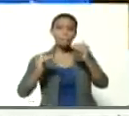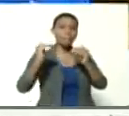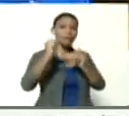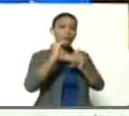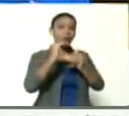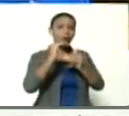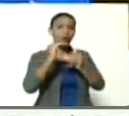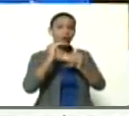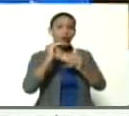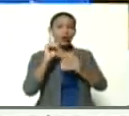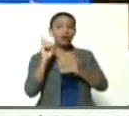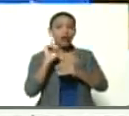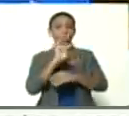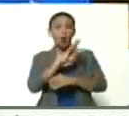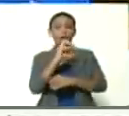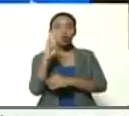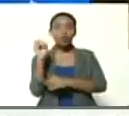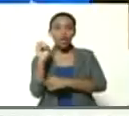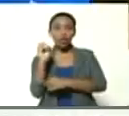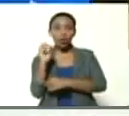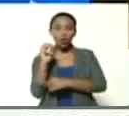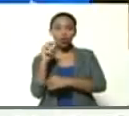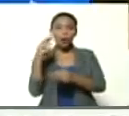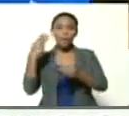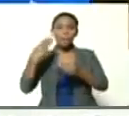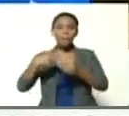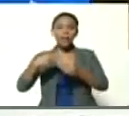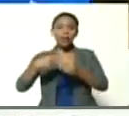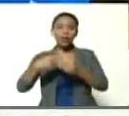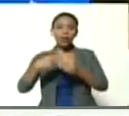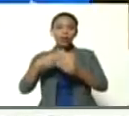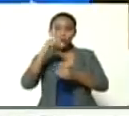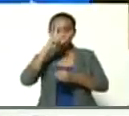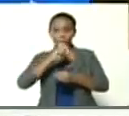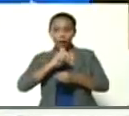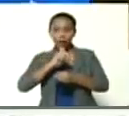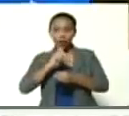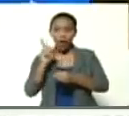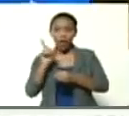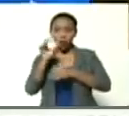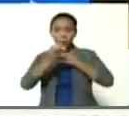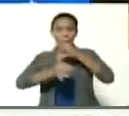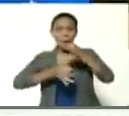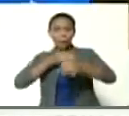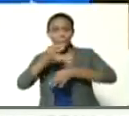equivalente de 400 petros anuales. Hay que explicar bien esto.